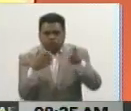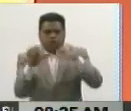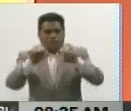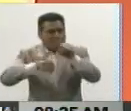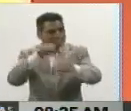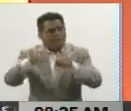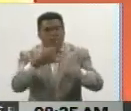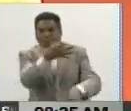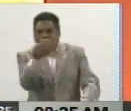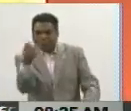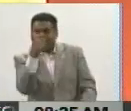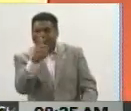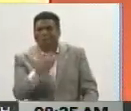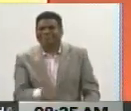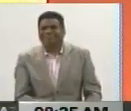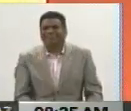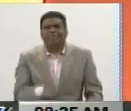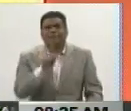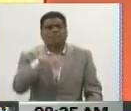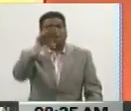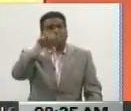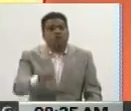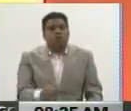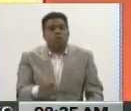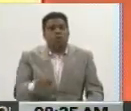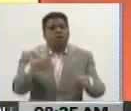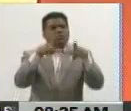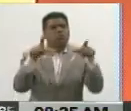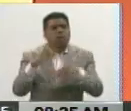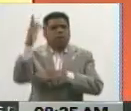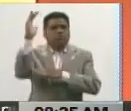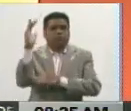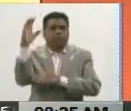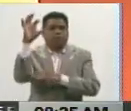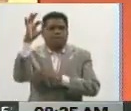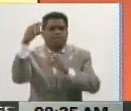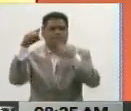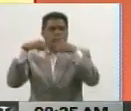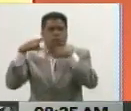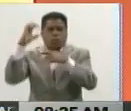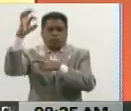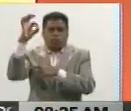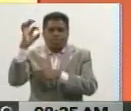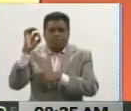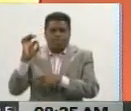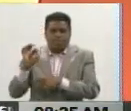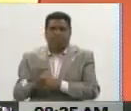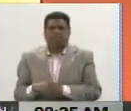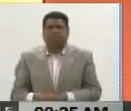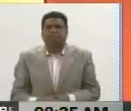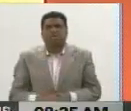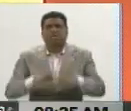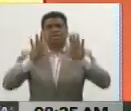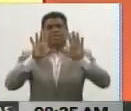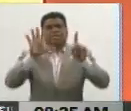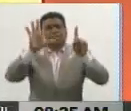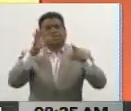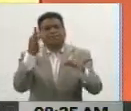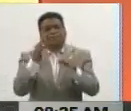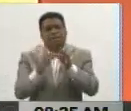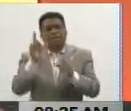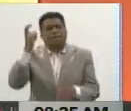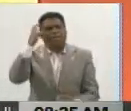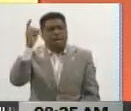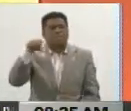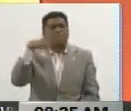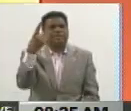Y además una toma de semáforos con algunos mensajes simbólicos. Eso es el 16 de septiembre. El día de mañana, también a